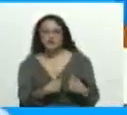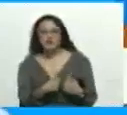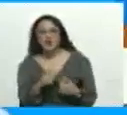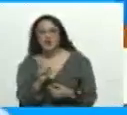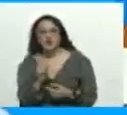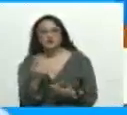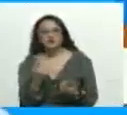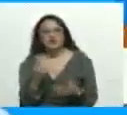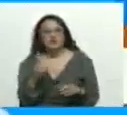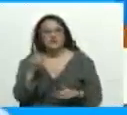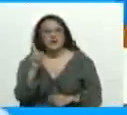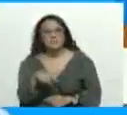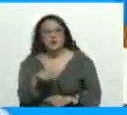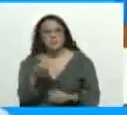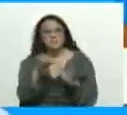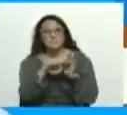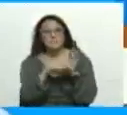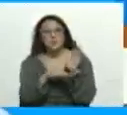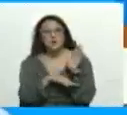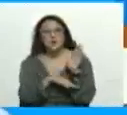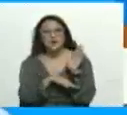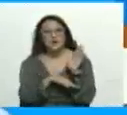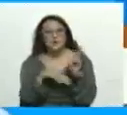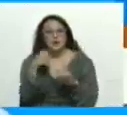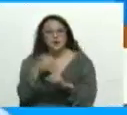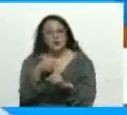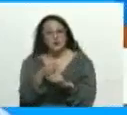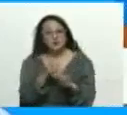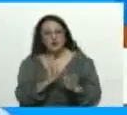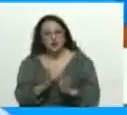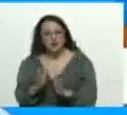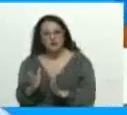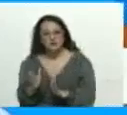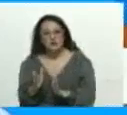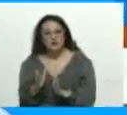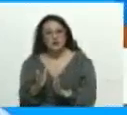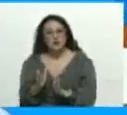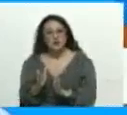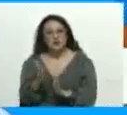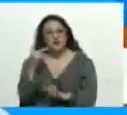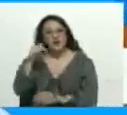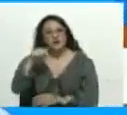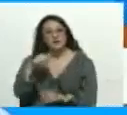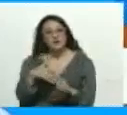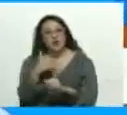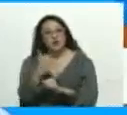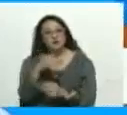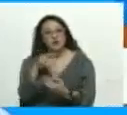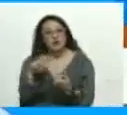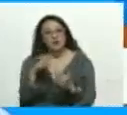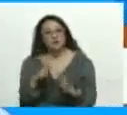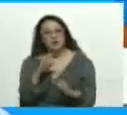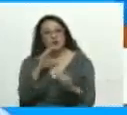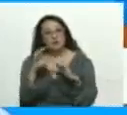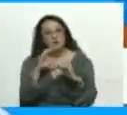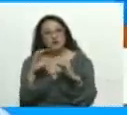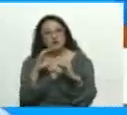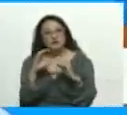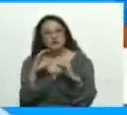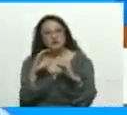de buena onda sino con un programa de lucha organizado para este proyecto de Revolución comunicacional